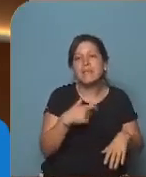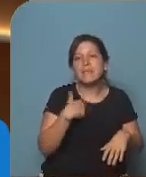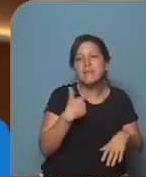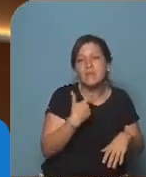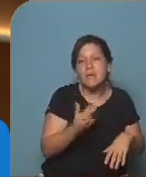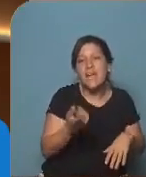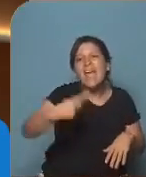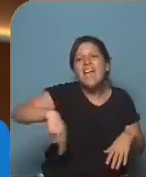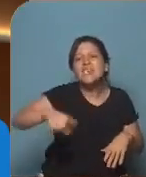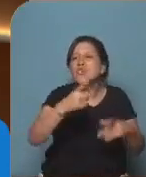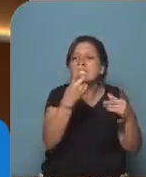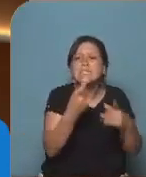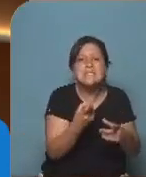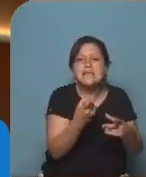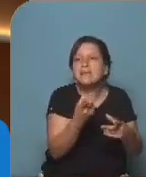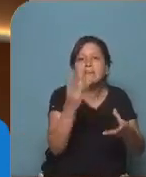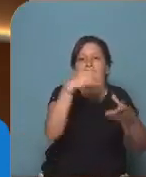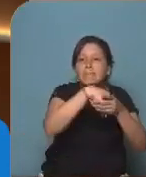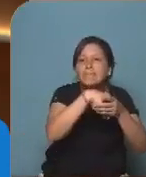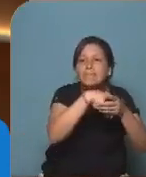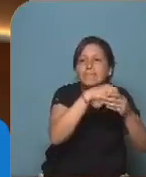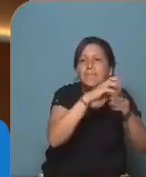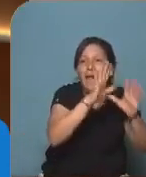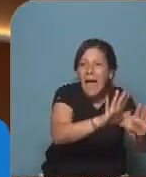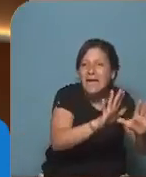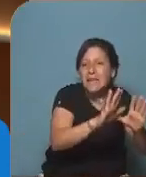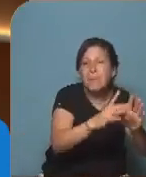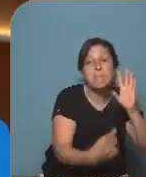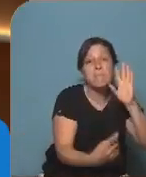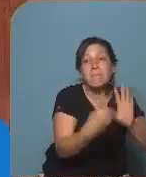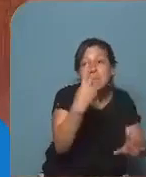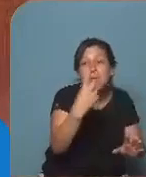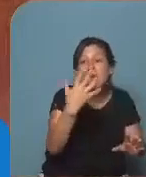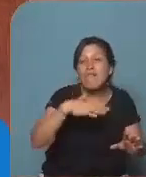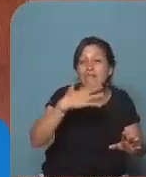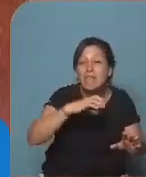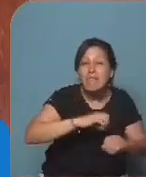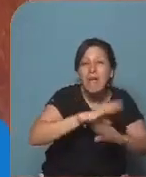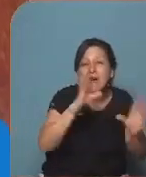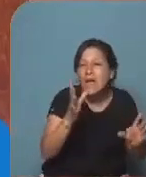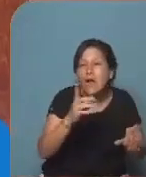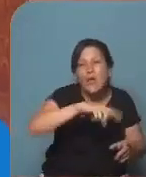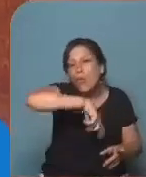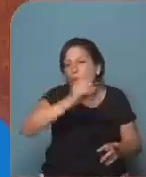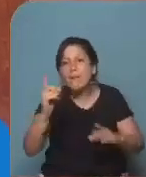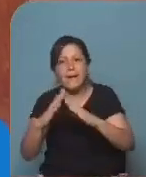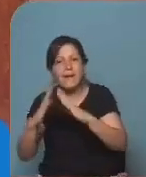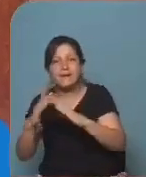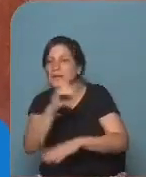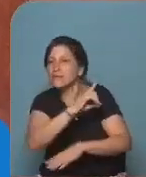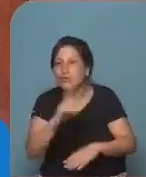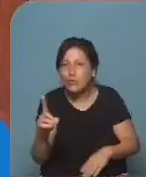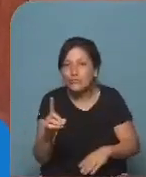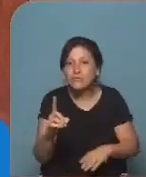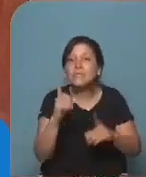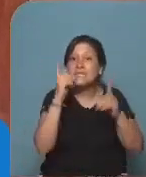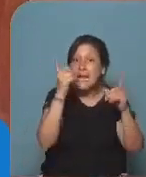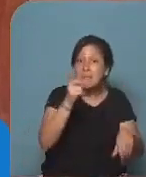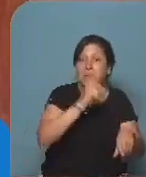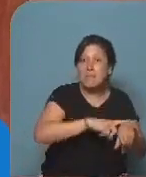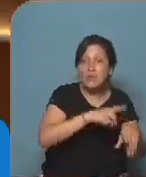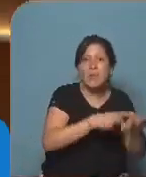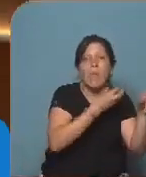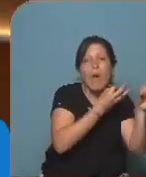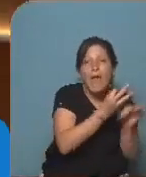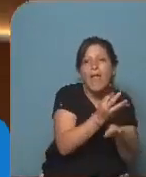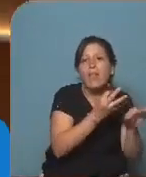que estar internados para poder, en primer lugar, sacarlos del ambiente criminógeno en el que viven. Y educarlos de ese entorno. correctamente. Y a su vez,